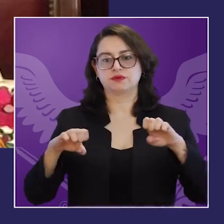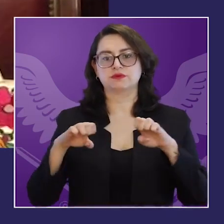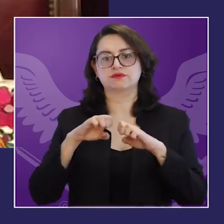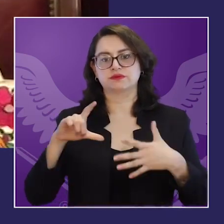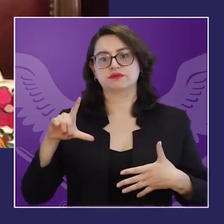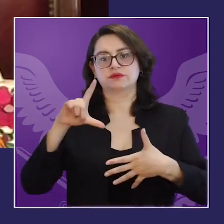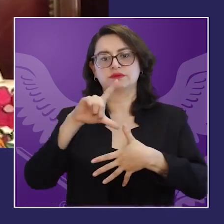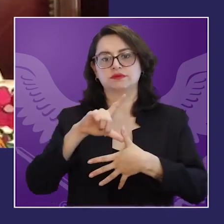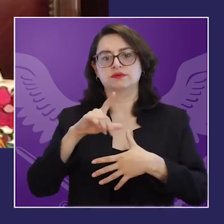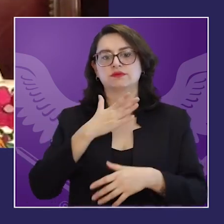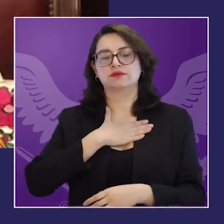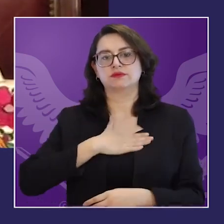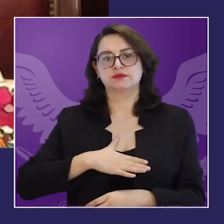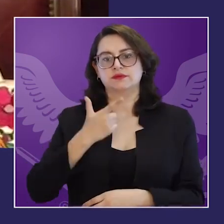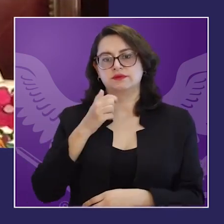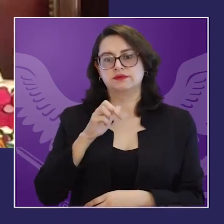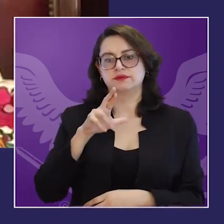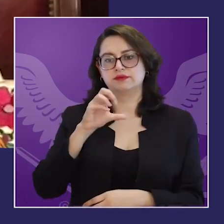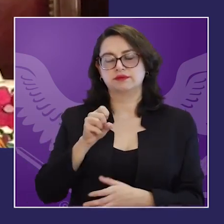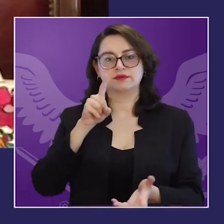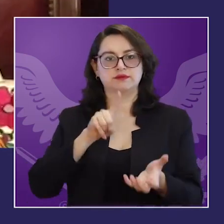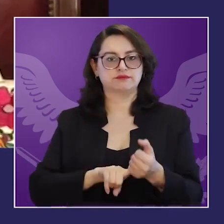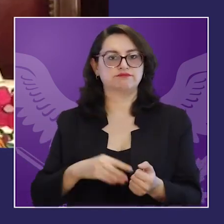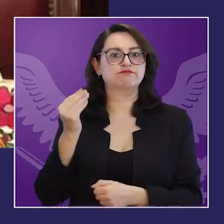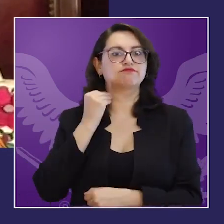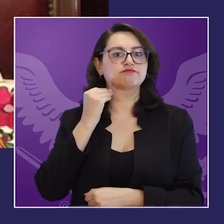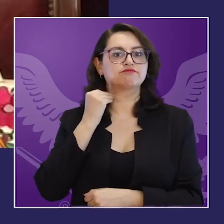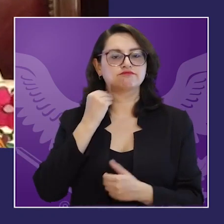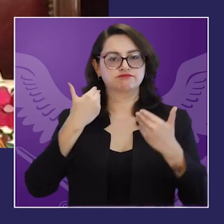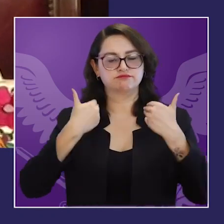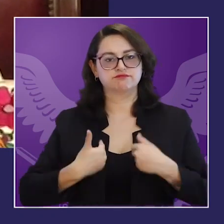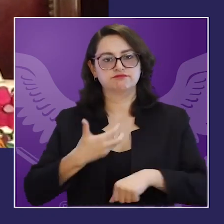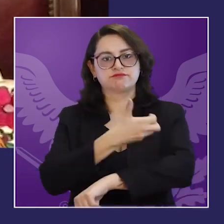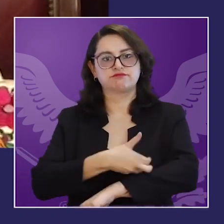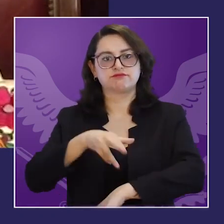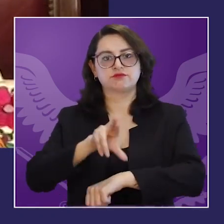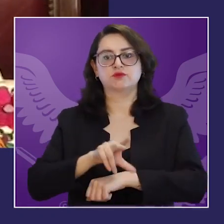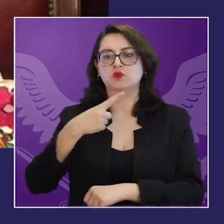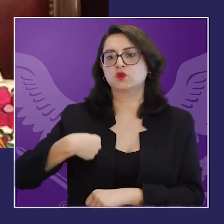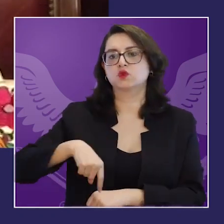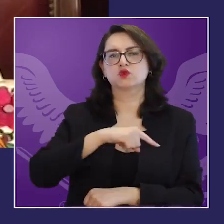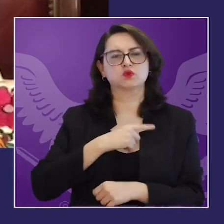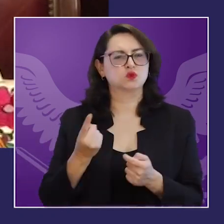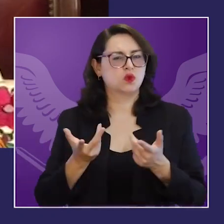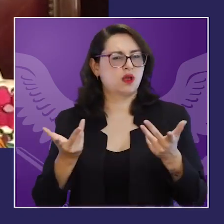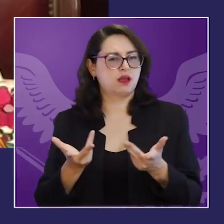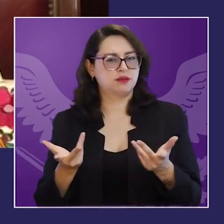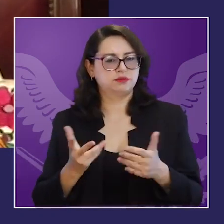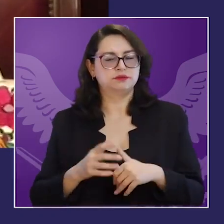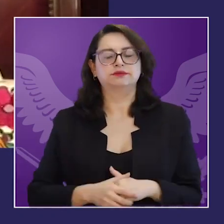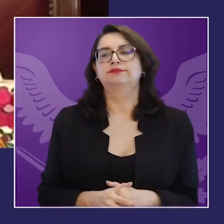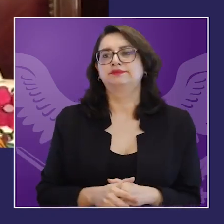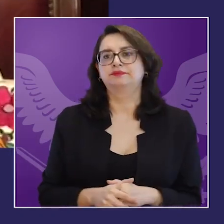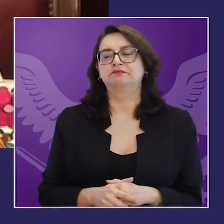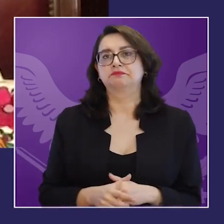justicia y género, coordino el área jurídica, y desde el área jurídica lo que hacemos muchas veces es mantener un